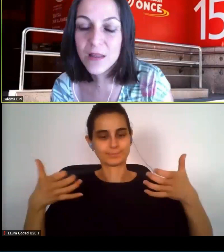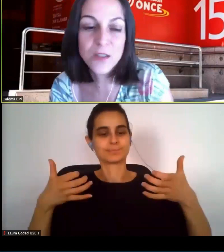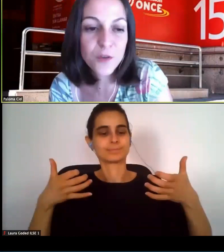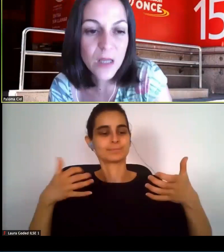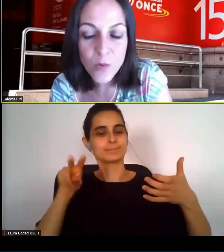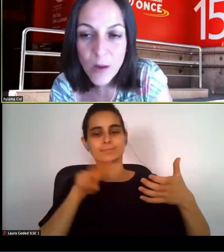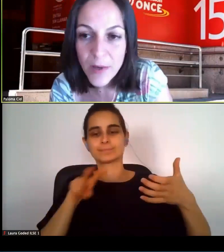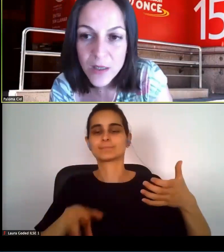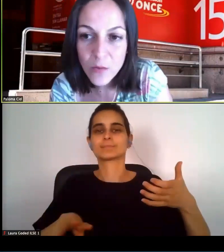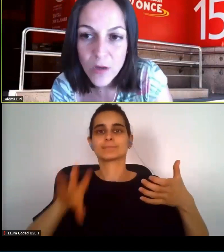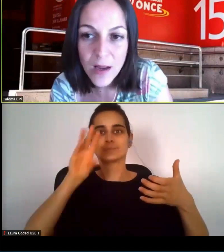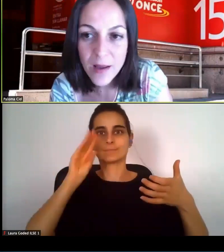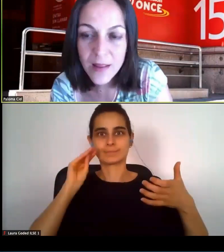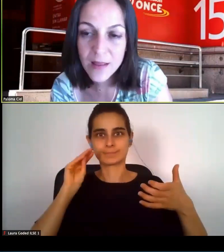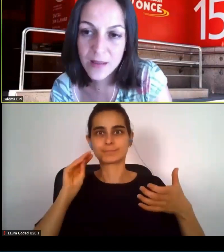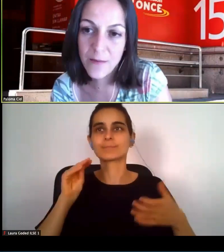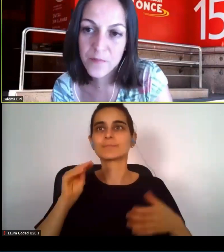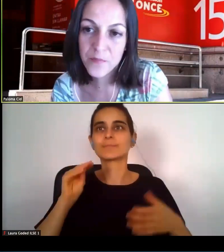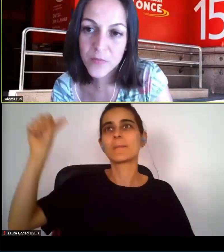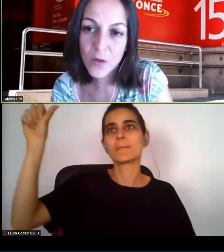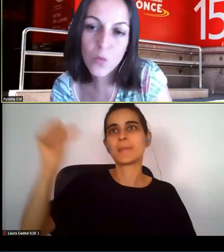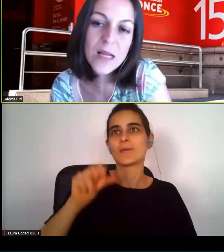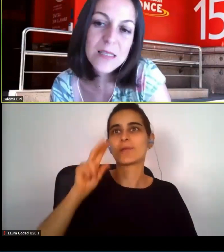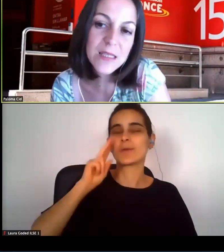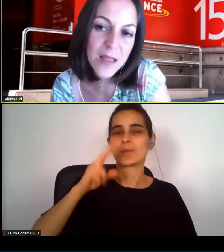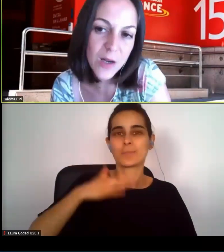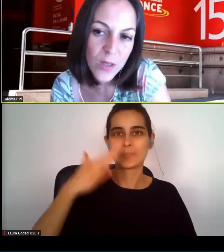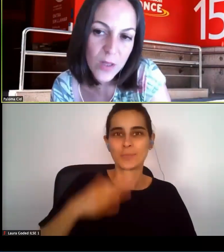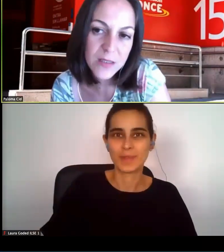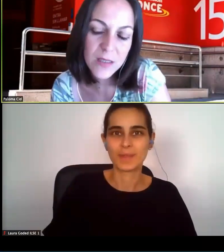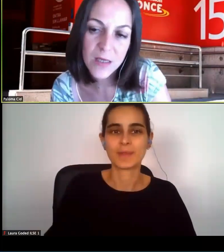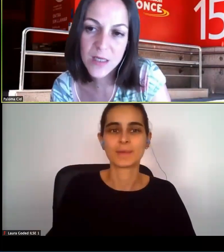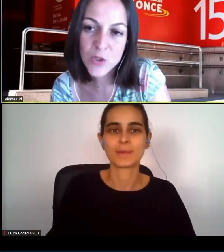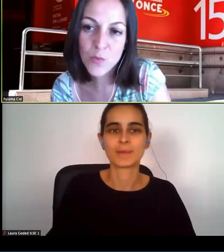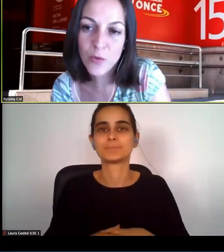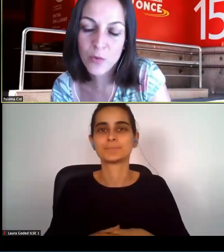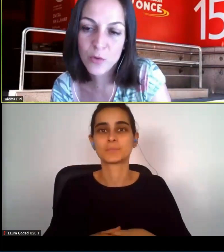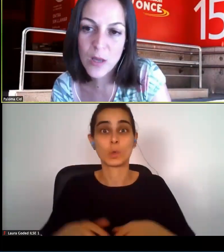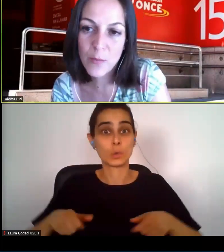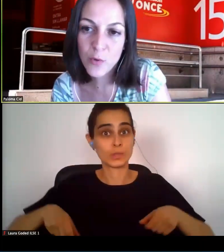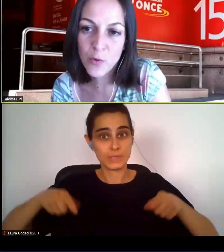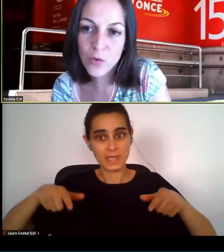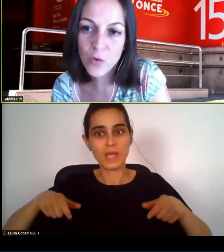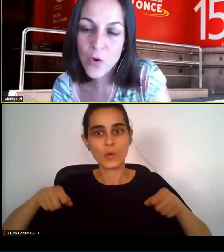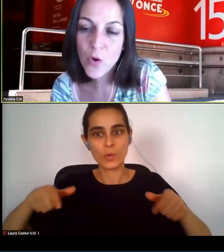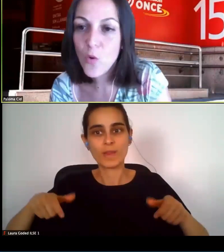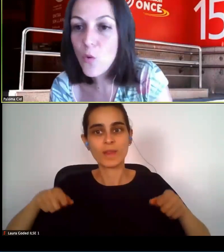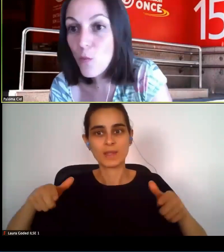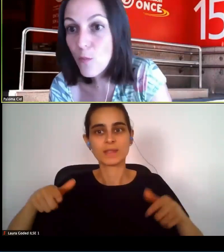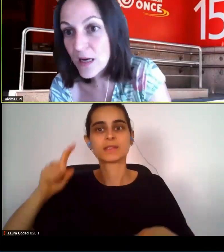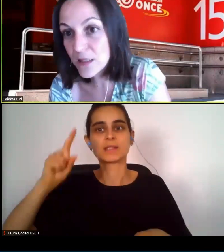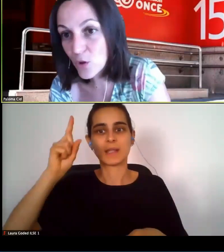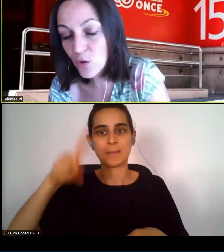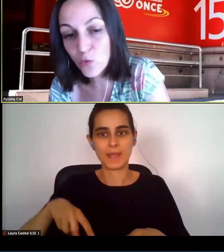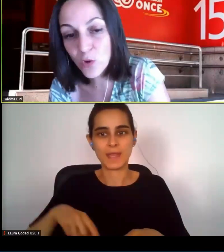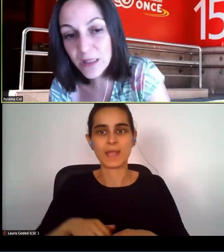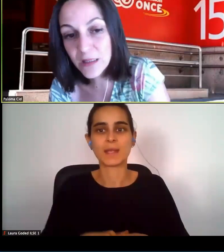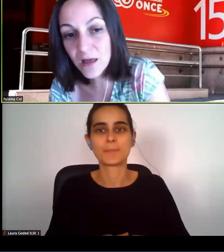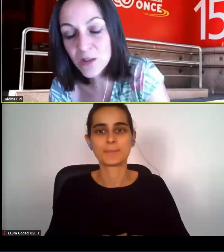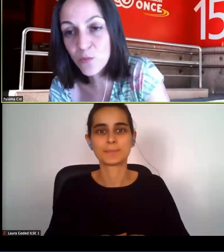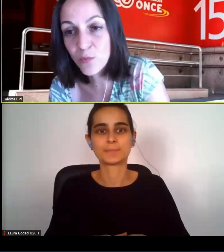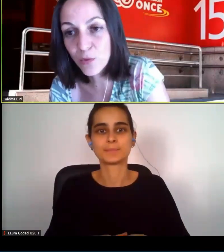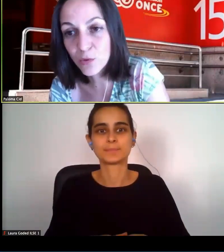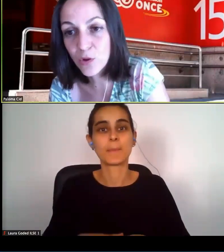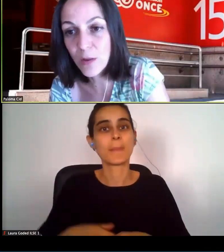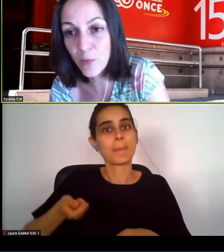poder disfrutar de una película, etc. Una silla de ruedas es un producto de apoyo, un bastón o muleta